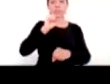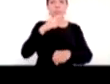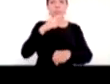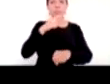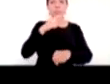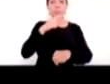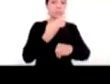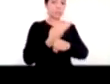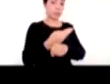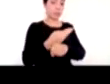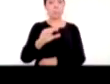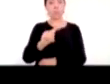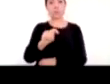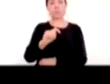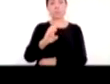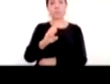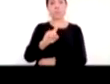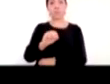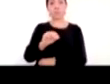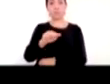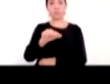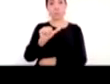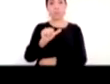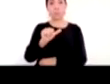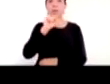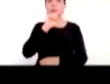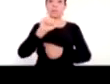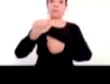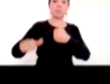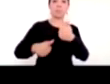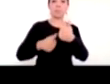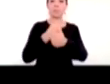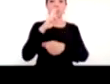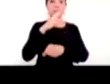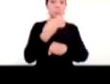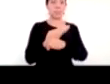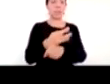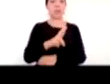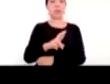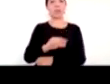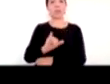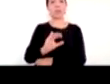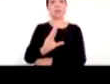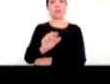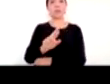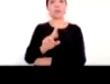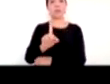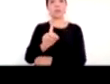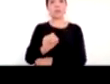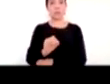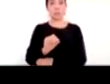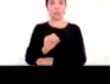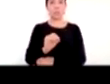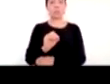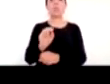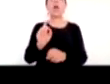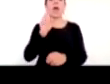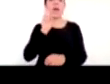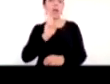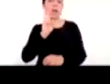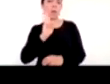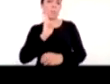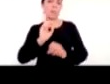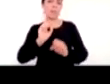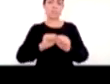a quien le mando un fuerte abrazo al subsecretario y a Ricardo de parte de Sipina que le trajo el sistema educativo a la